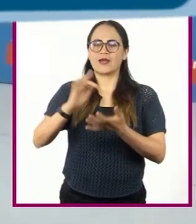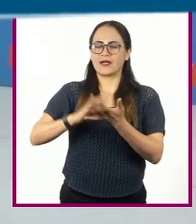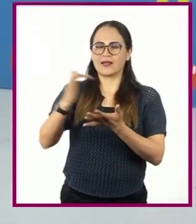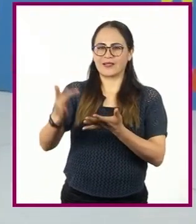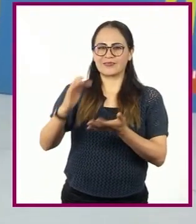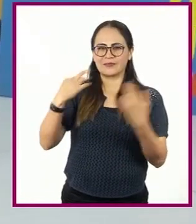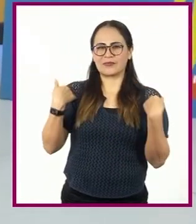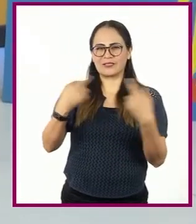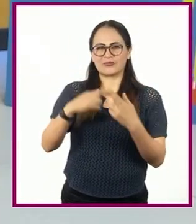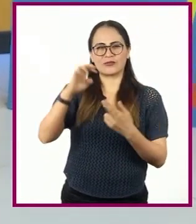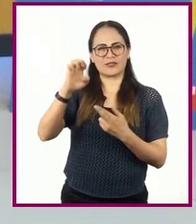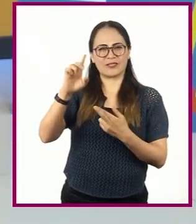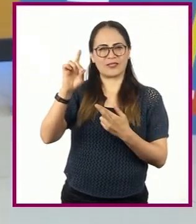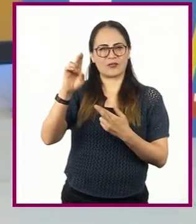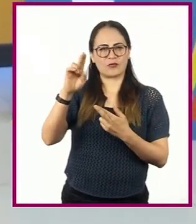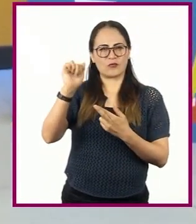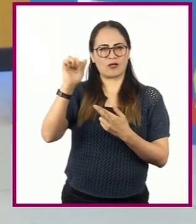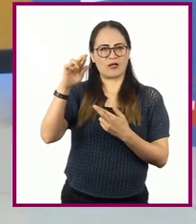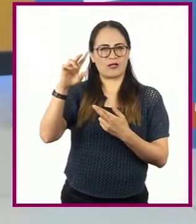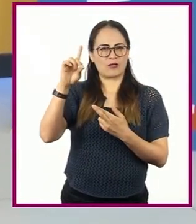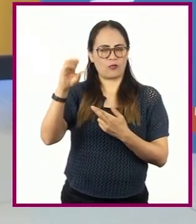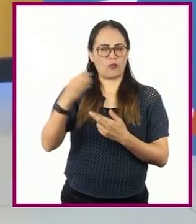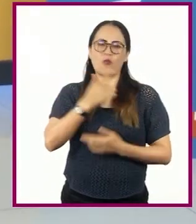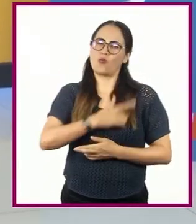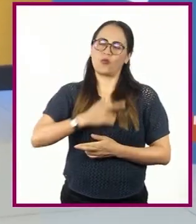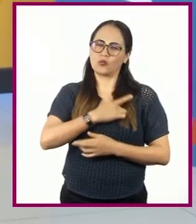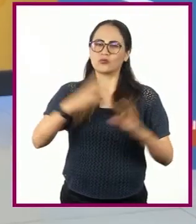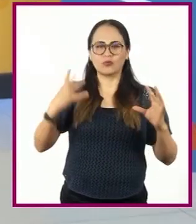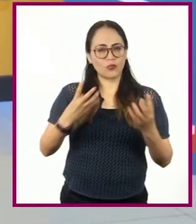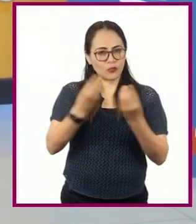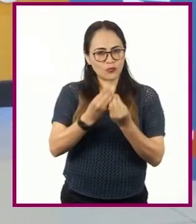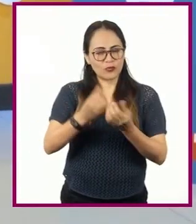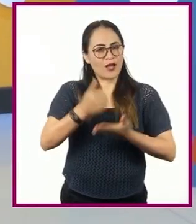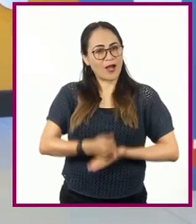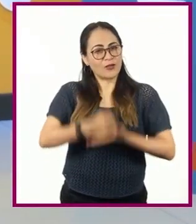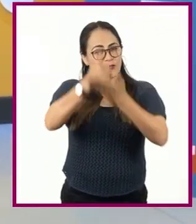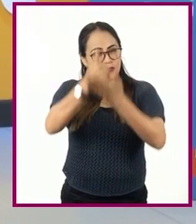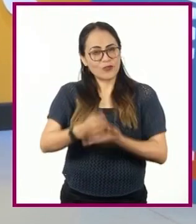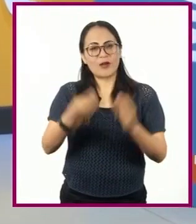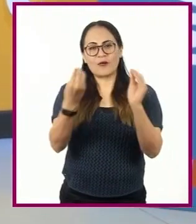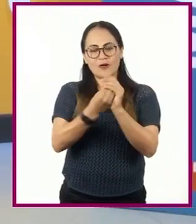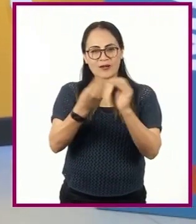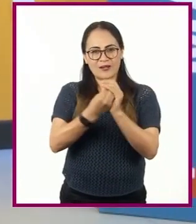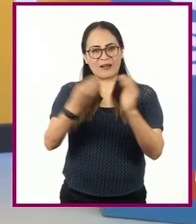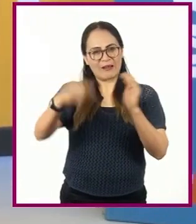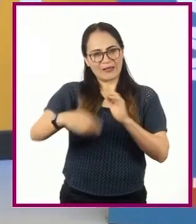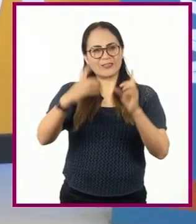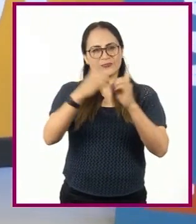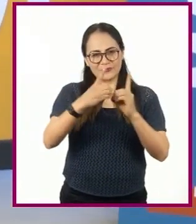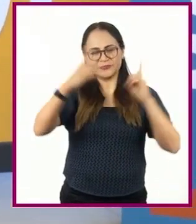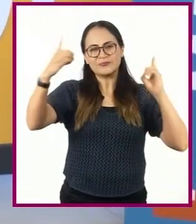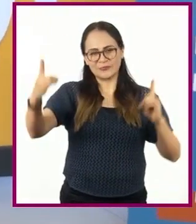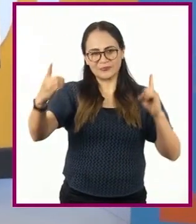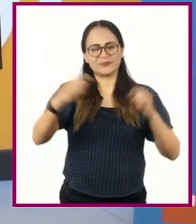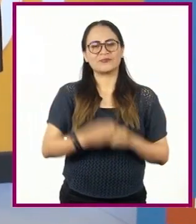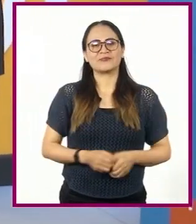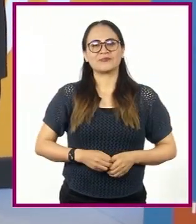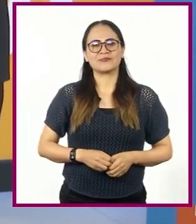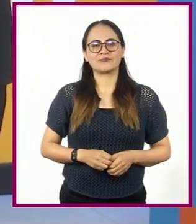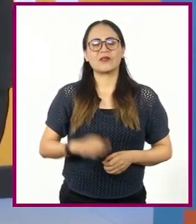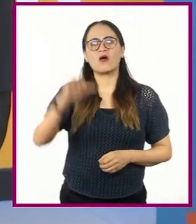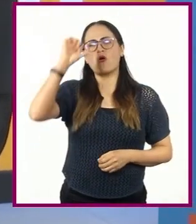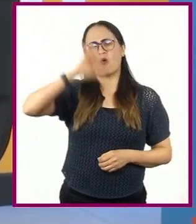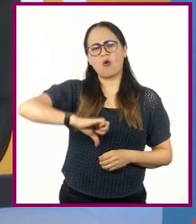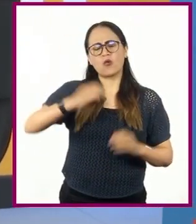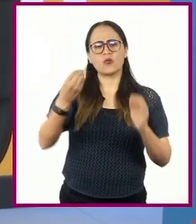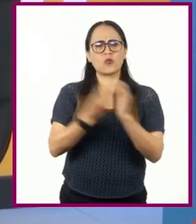Eduardo. Para mí es un gusto estar con ustedes y poderles ayudar en estas sesiones de aprendizaje a distancia. En esta sesión